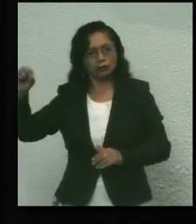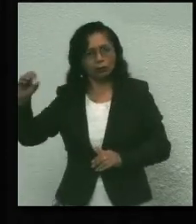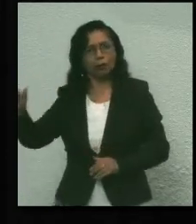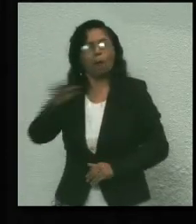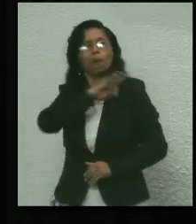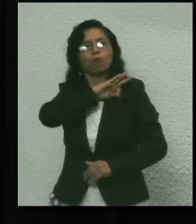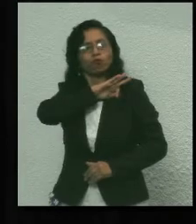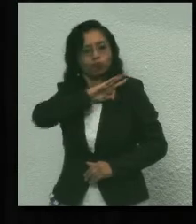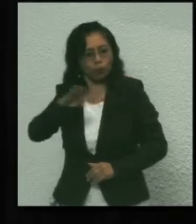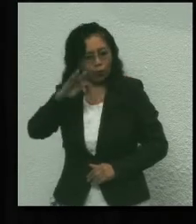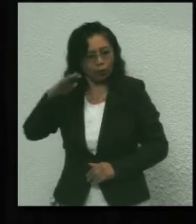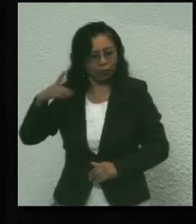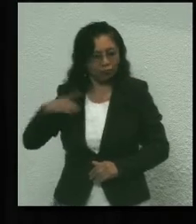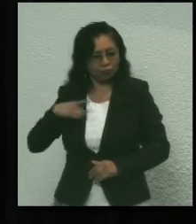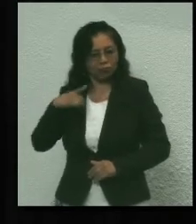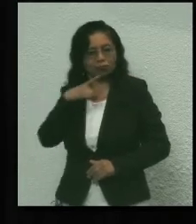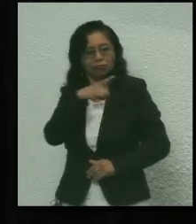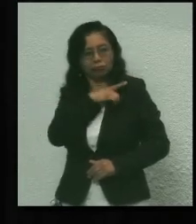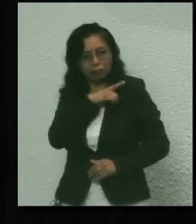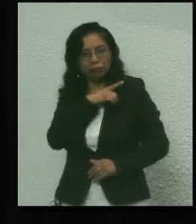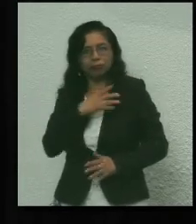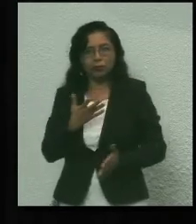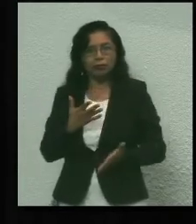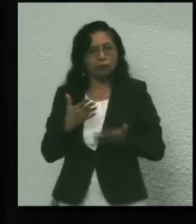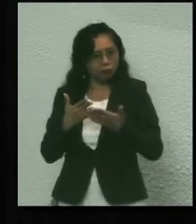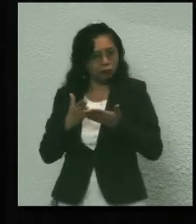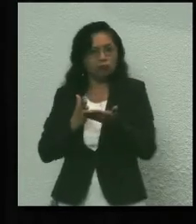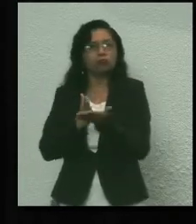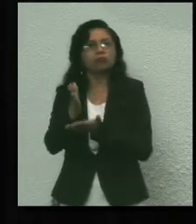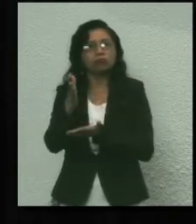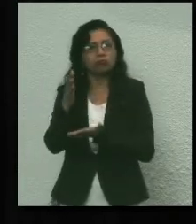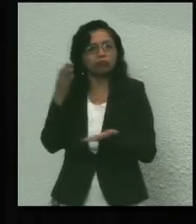y debe estar a la altura del siglo XXI.